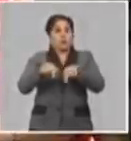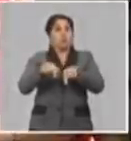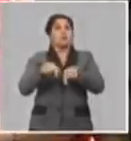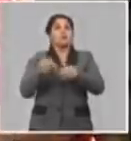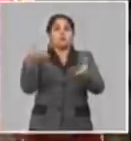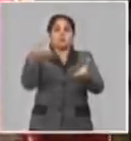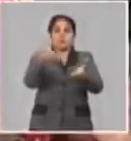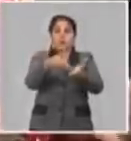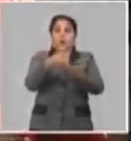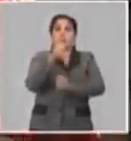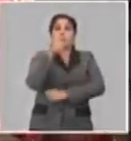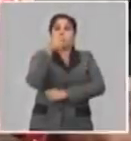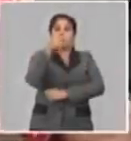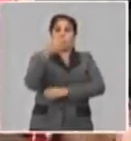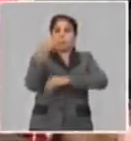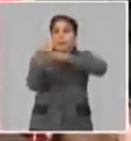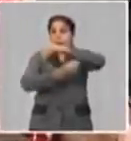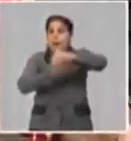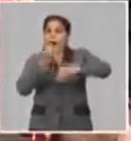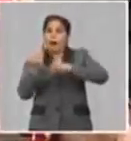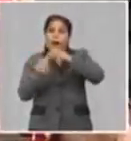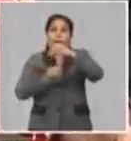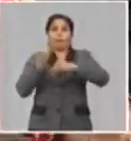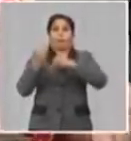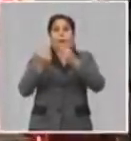aquí. Hemos cambiado de moneda.